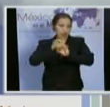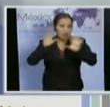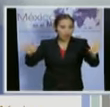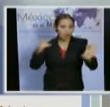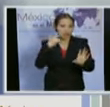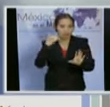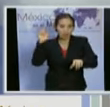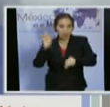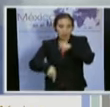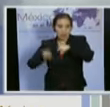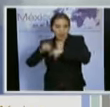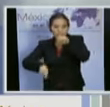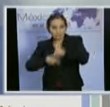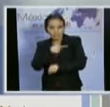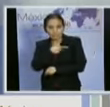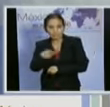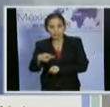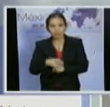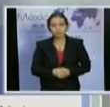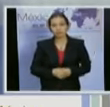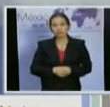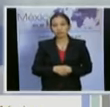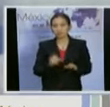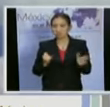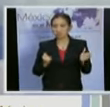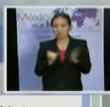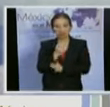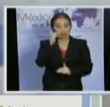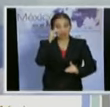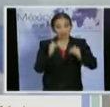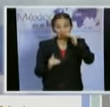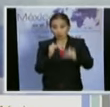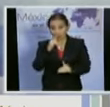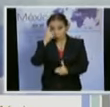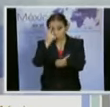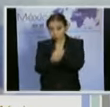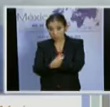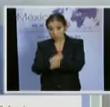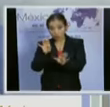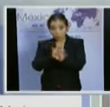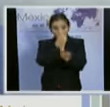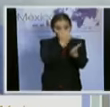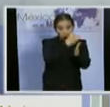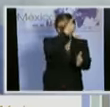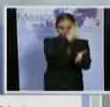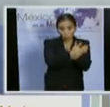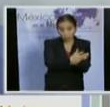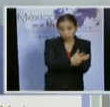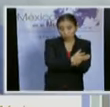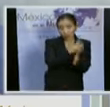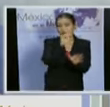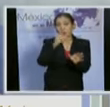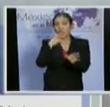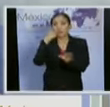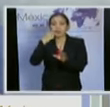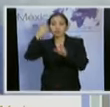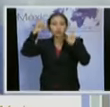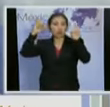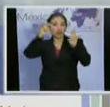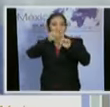la lucha contra la pobreza. En definitiva, la desigualdad no es solamente un fenómeno económico, no estamos hablando solamente